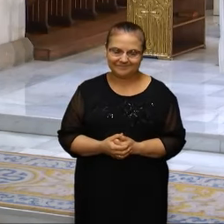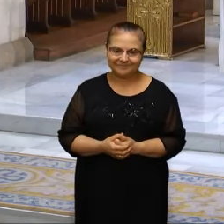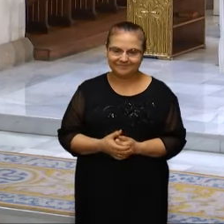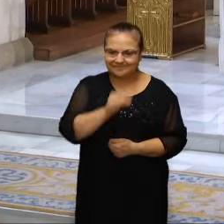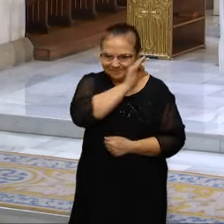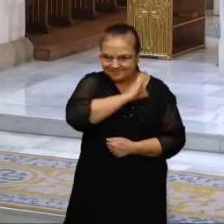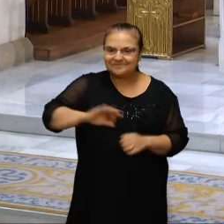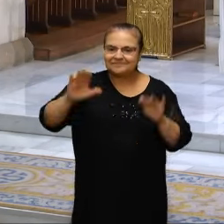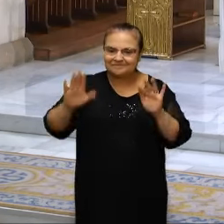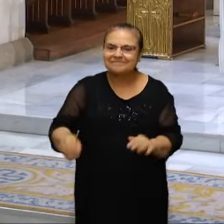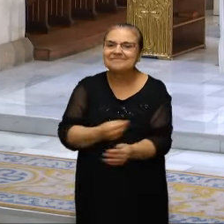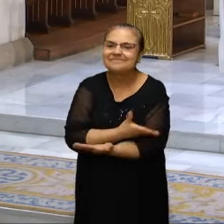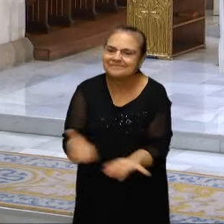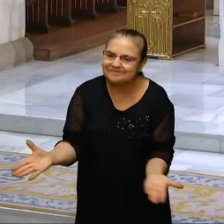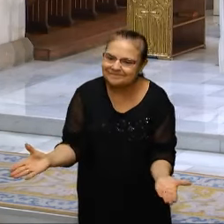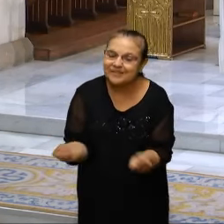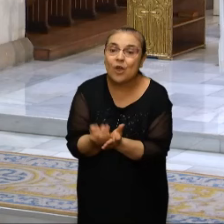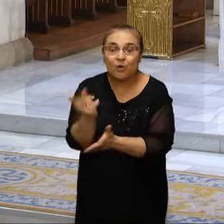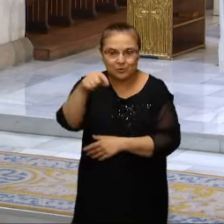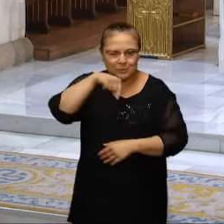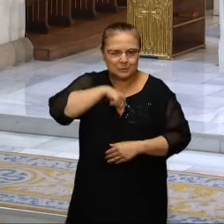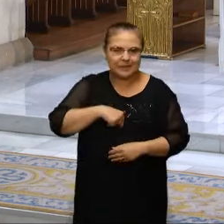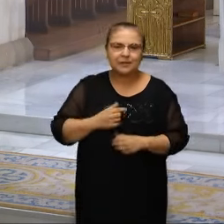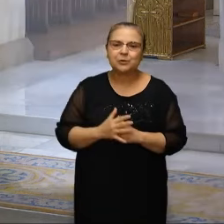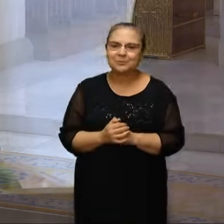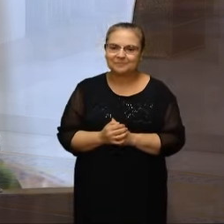El Señor esté con vosotros.